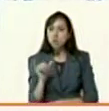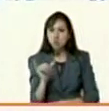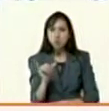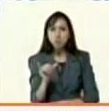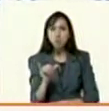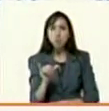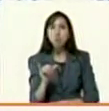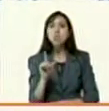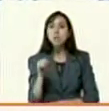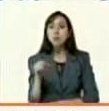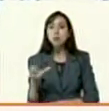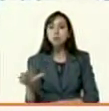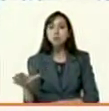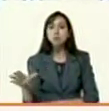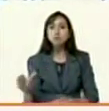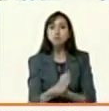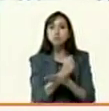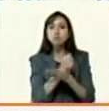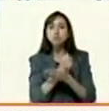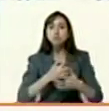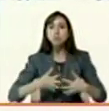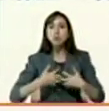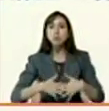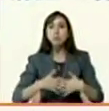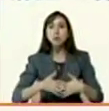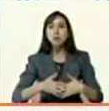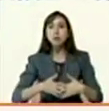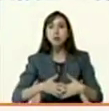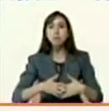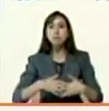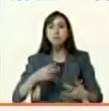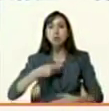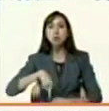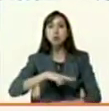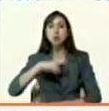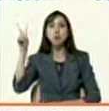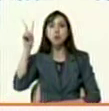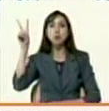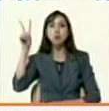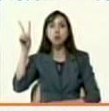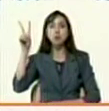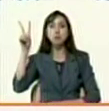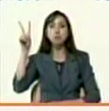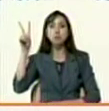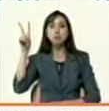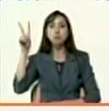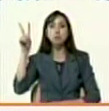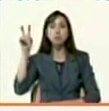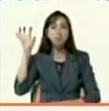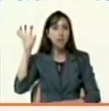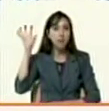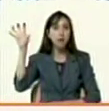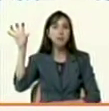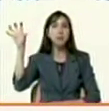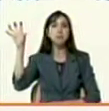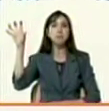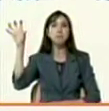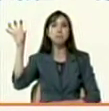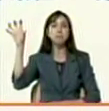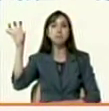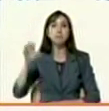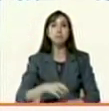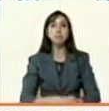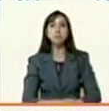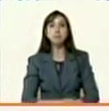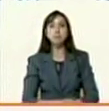de empresas de todos los venezolanos, de cada uno de ustedes, hombres y mujeres de aquí de nuestra patria,